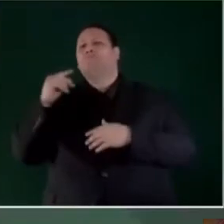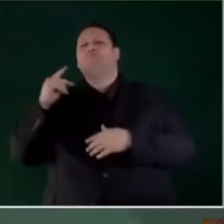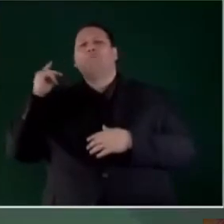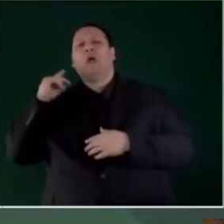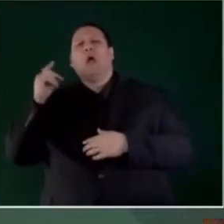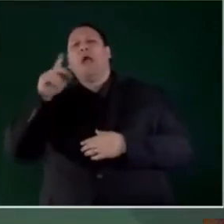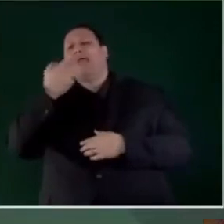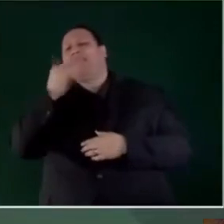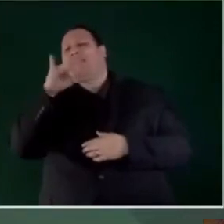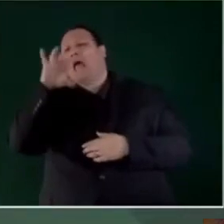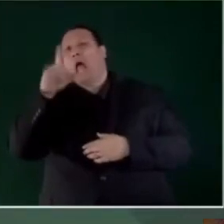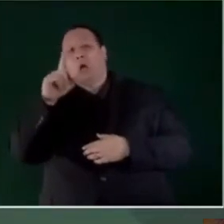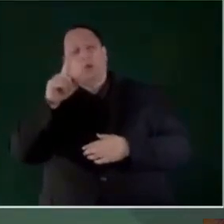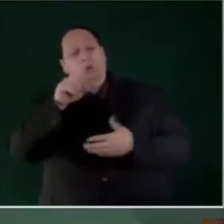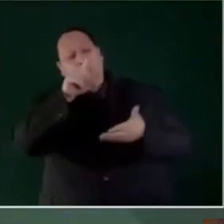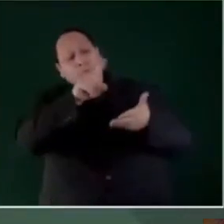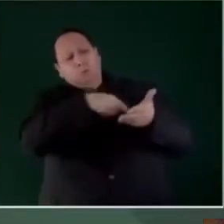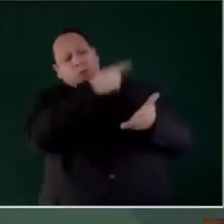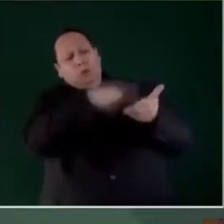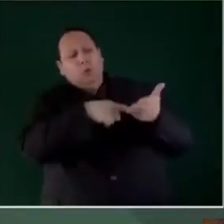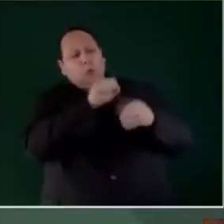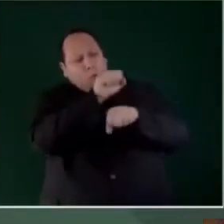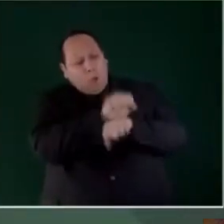la abolición de la esclavitud,